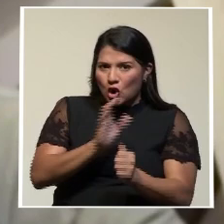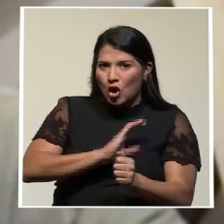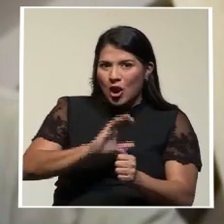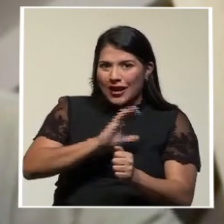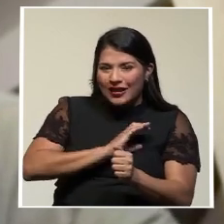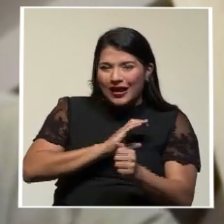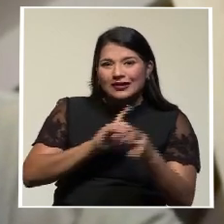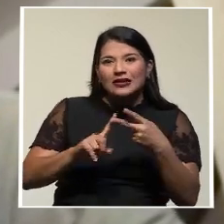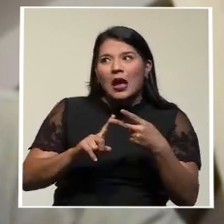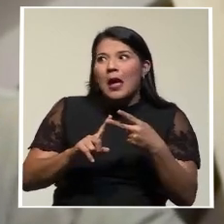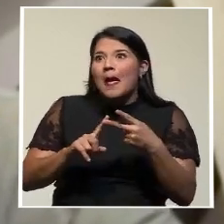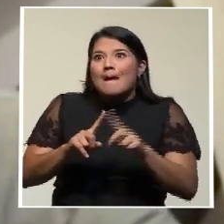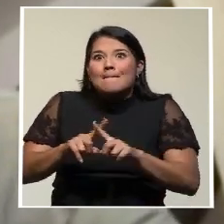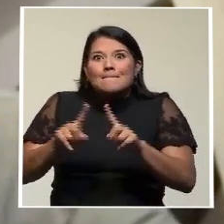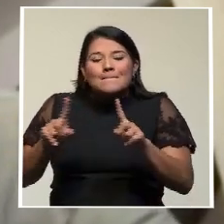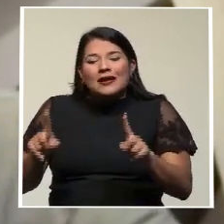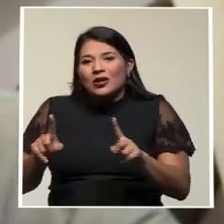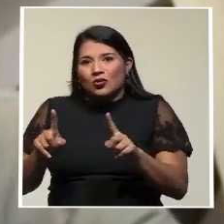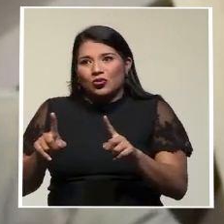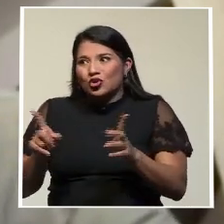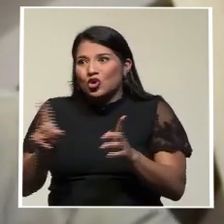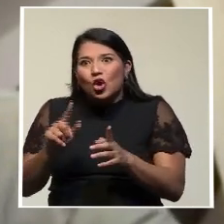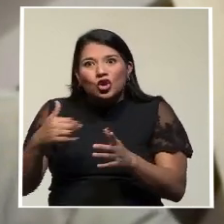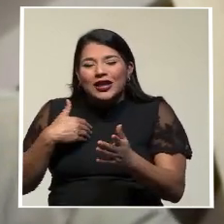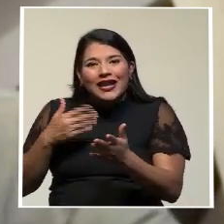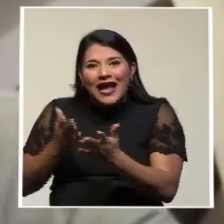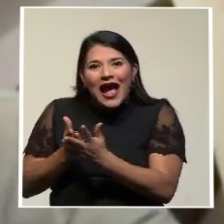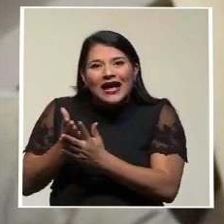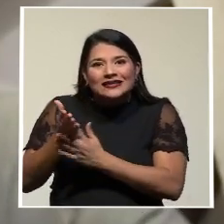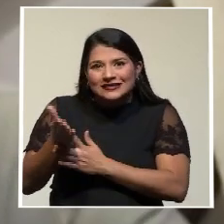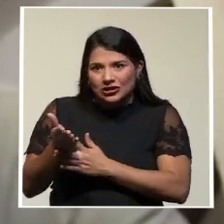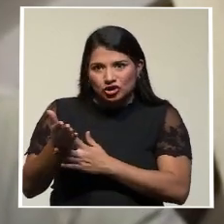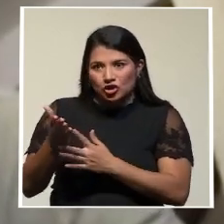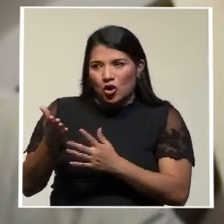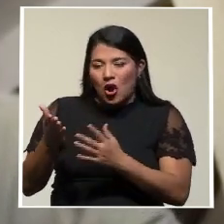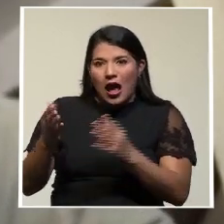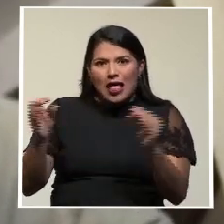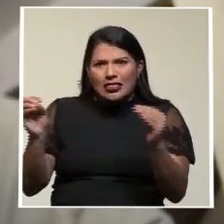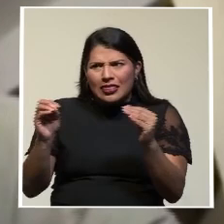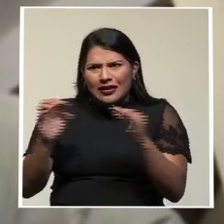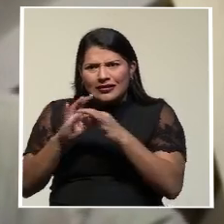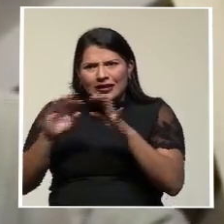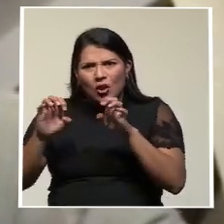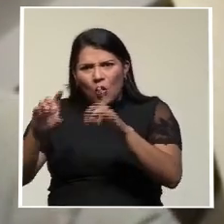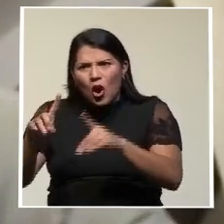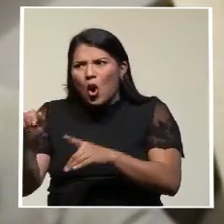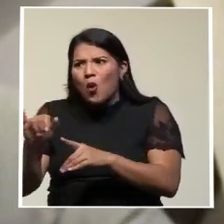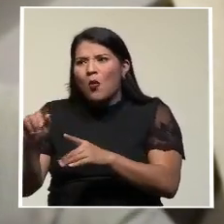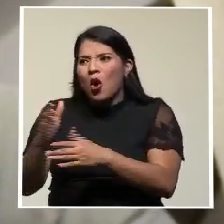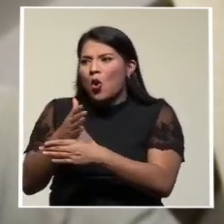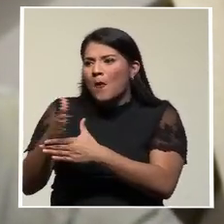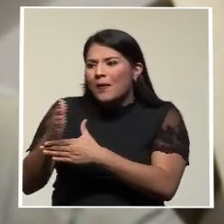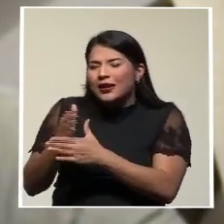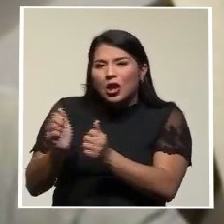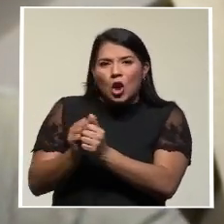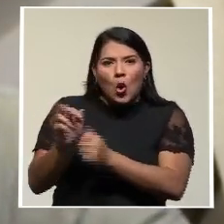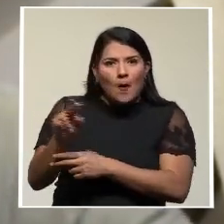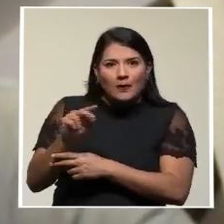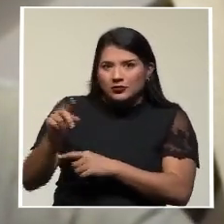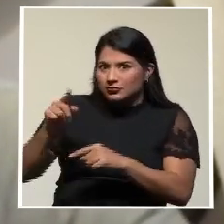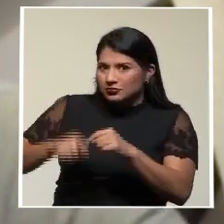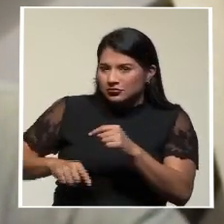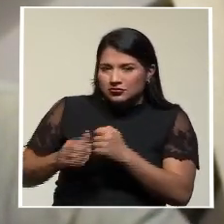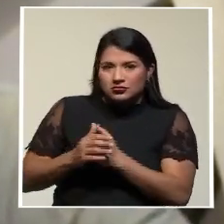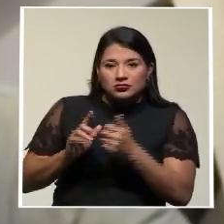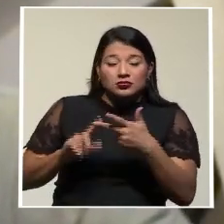acceso al sistema educativo, incluso el compartir con sus compañeros, el poder, digamos,